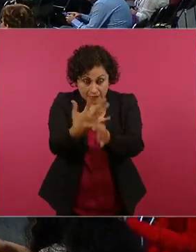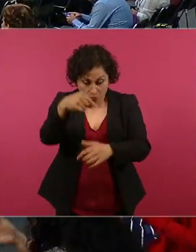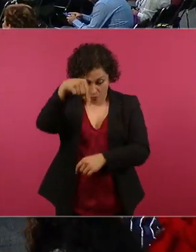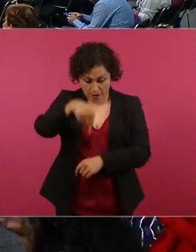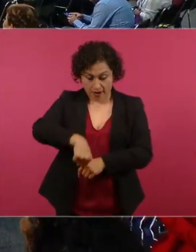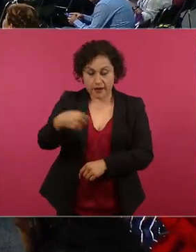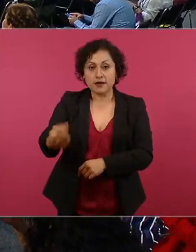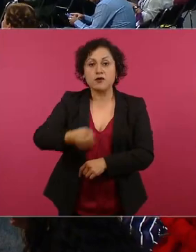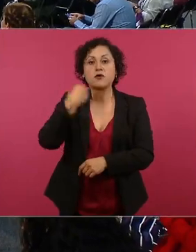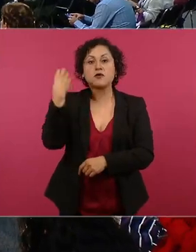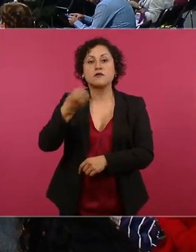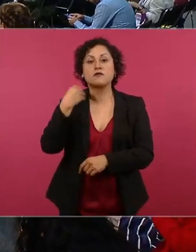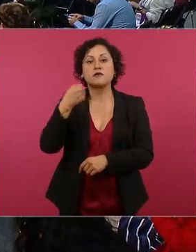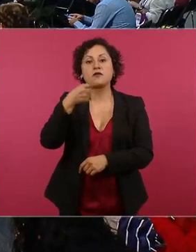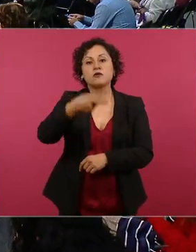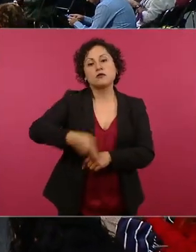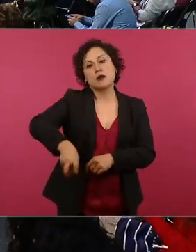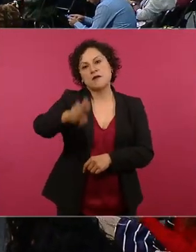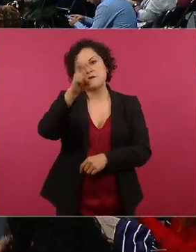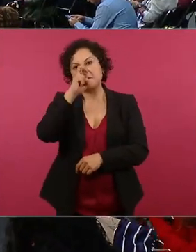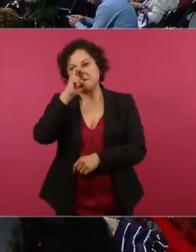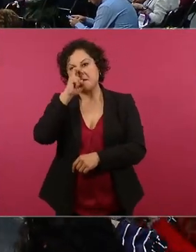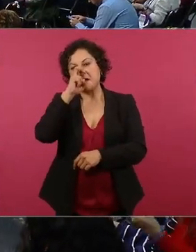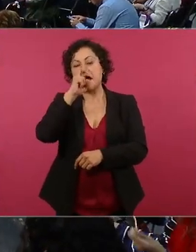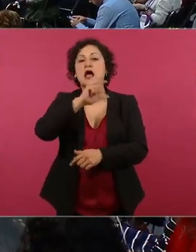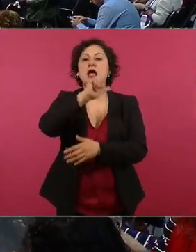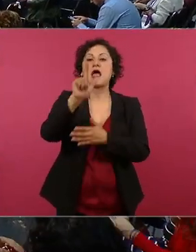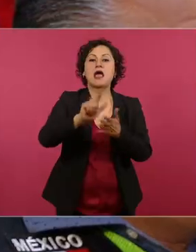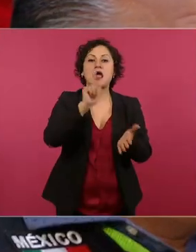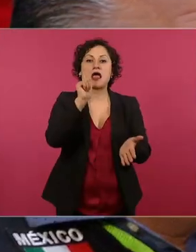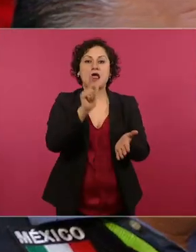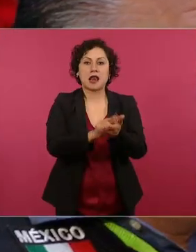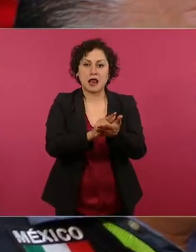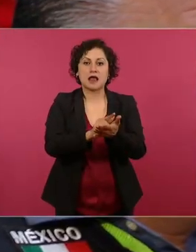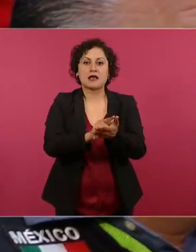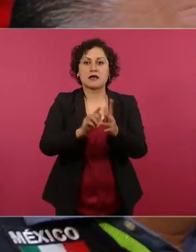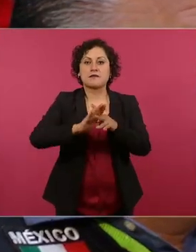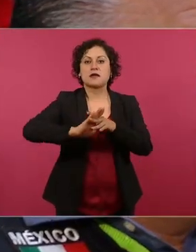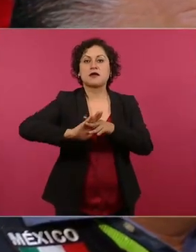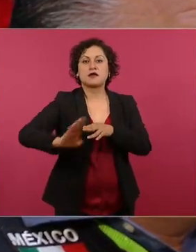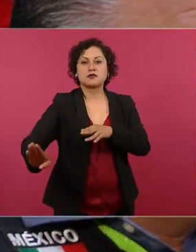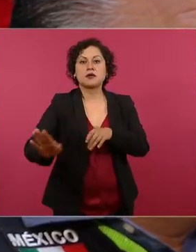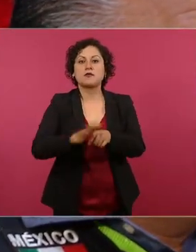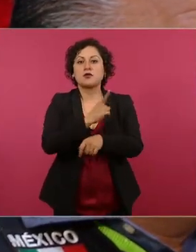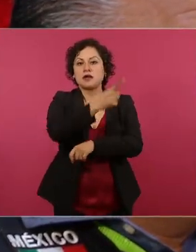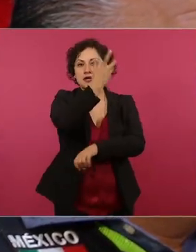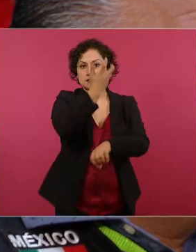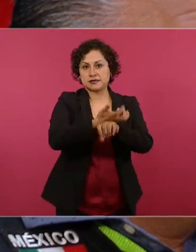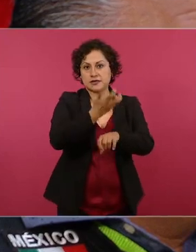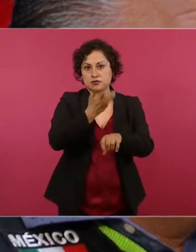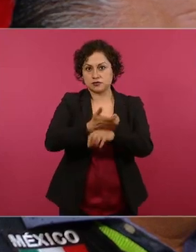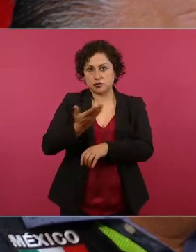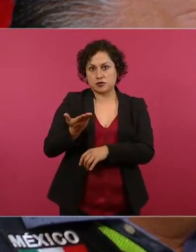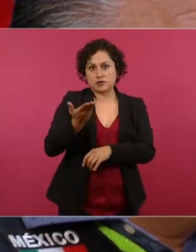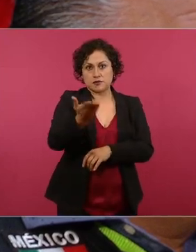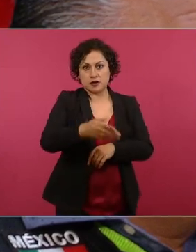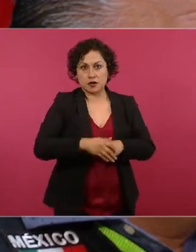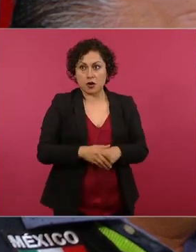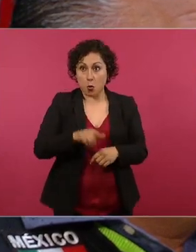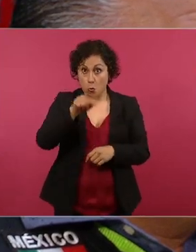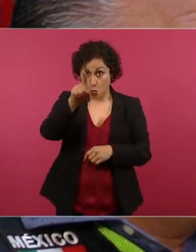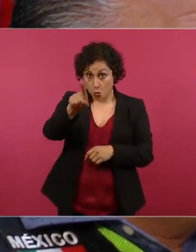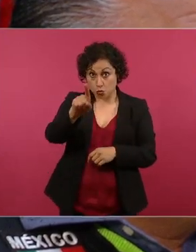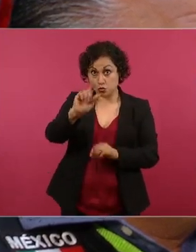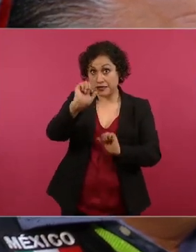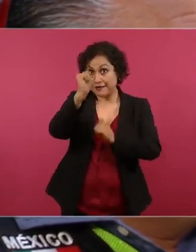que endureció las políticas migratorias presionado por el gobierno de Estados Unidos. No. ¿Se arrepiente de alguna manera de